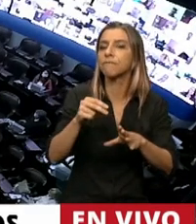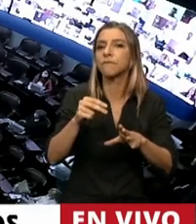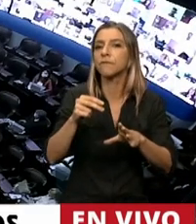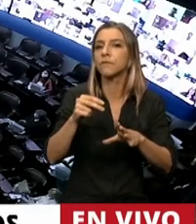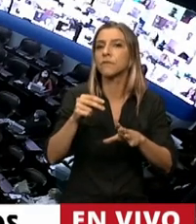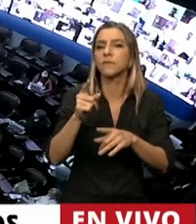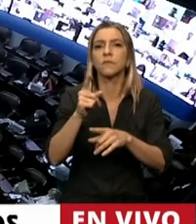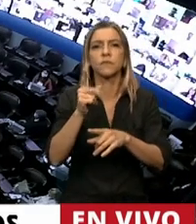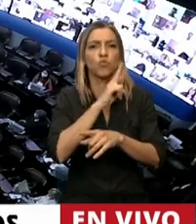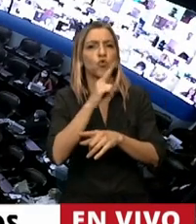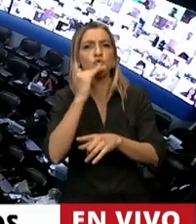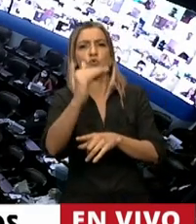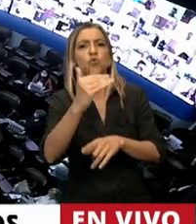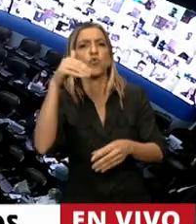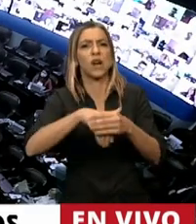Positivo.